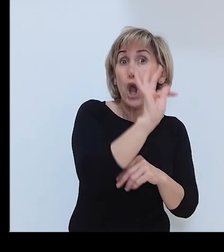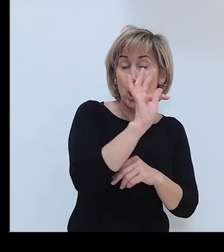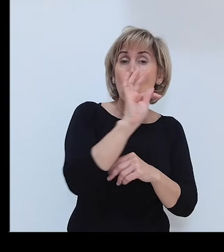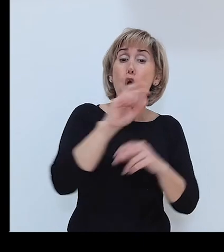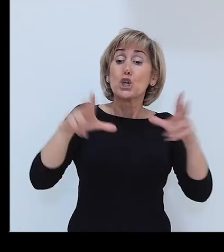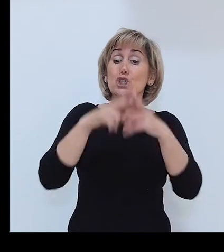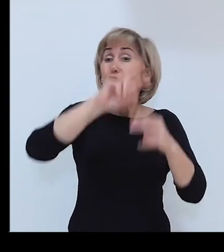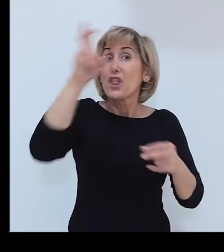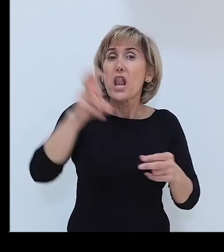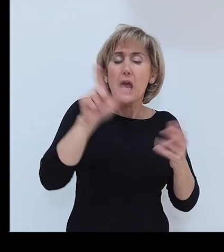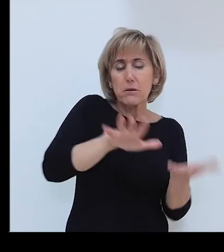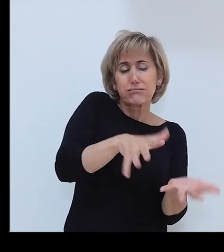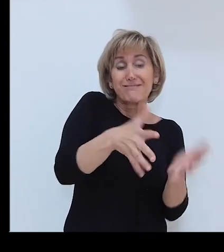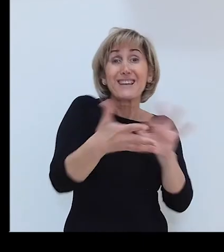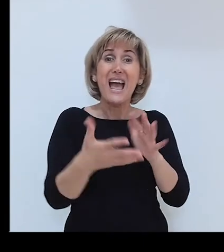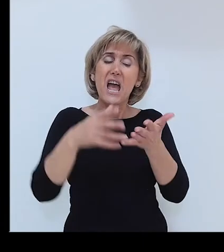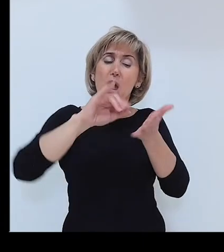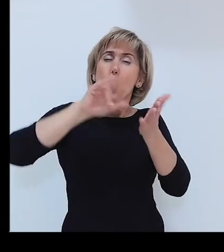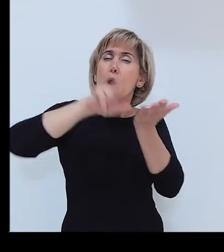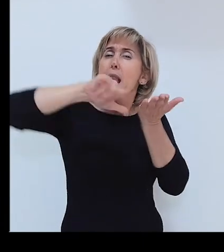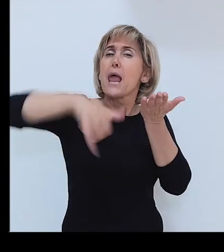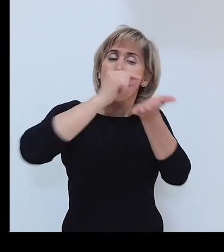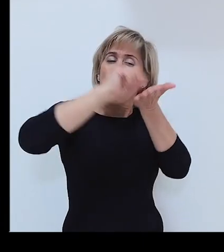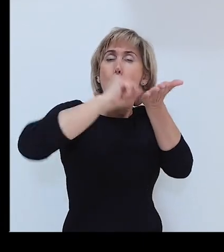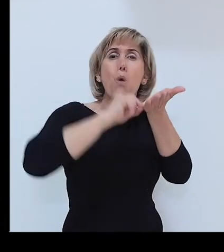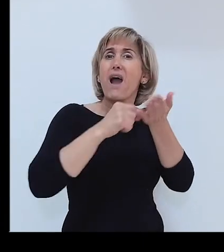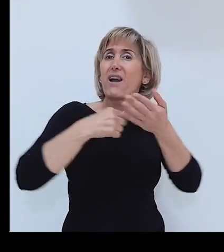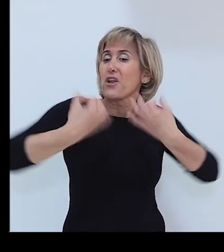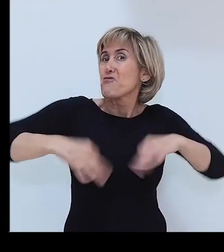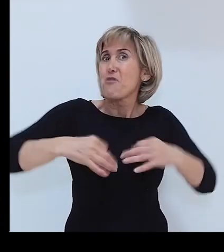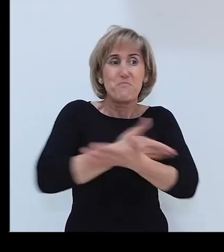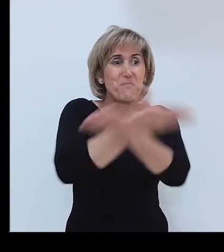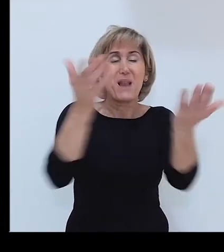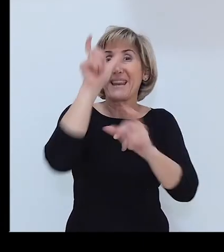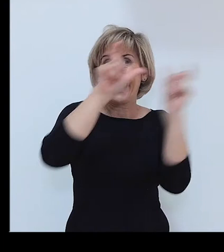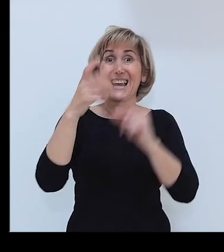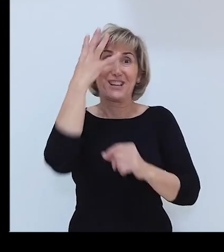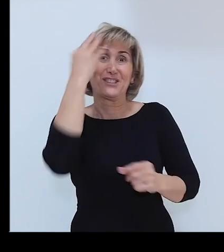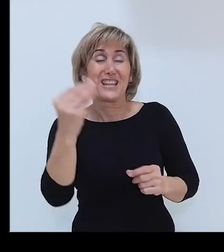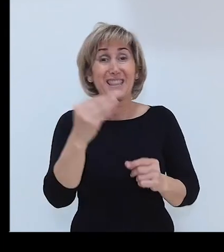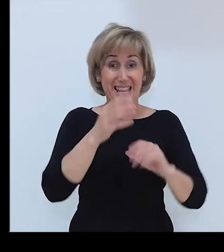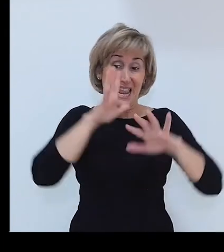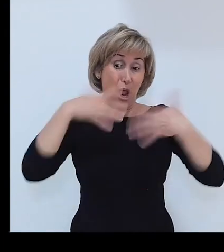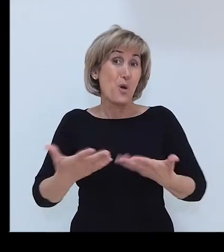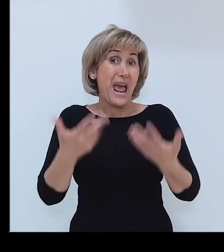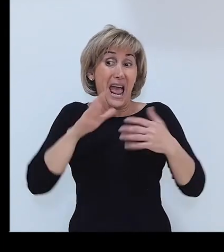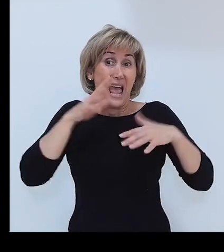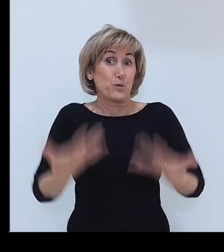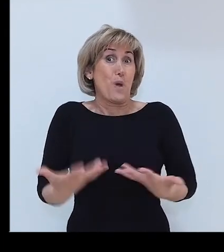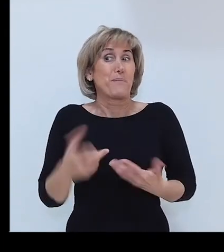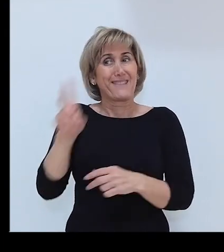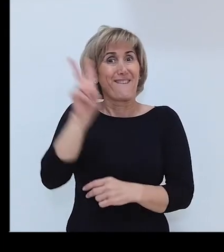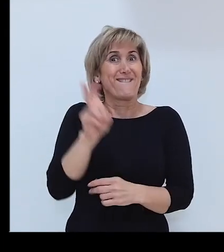lo sociológico al lenguaje de lo cotidiano, una cuestión que creo que todavía sigue pendiente en nuestra sociología